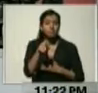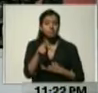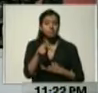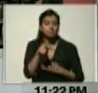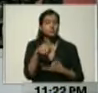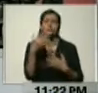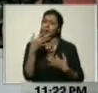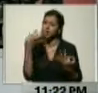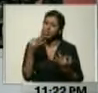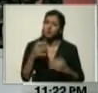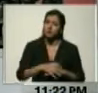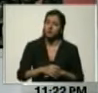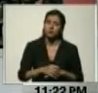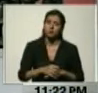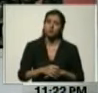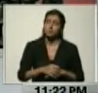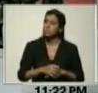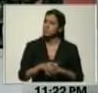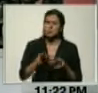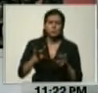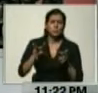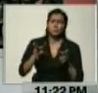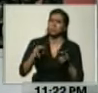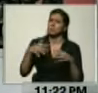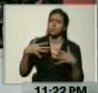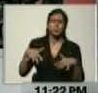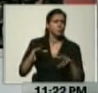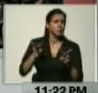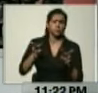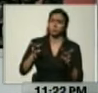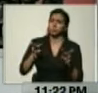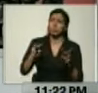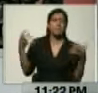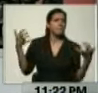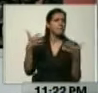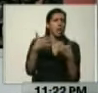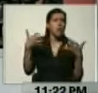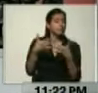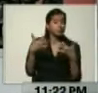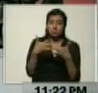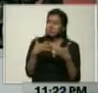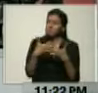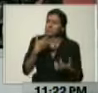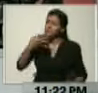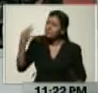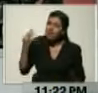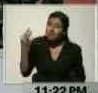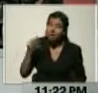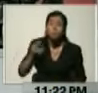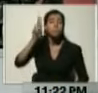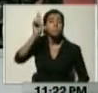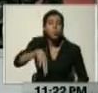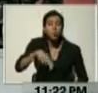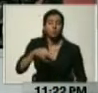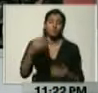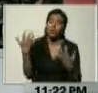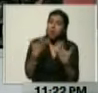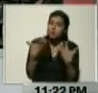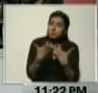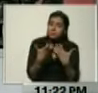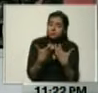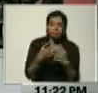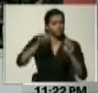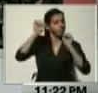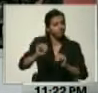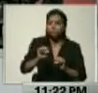en verdad, la más absoluta violencia repudiable desde cualquier punto de vista.